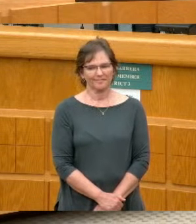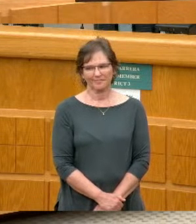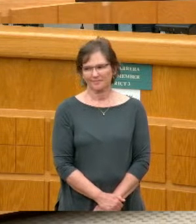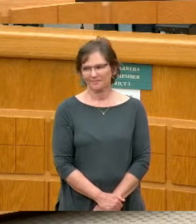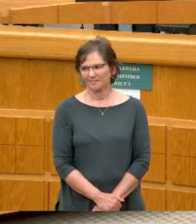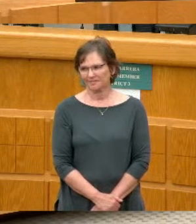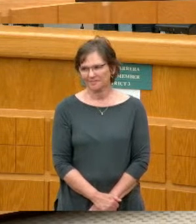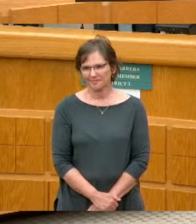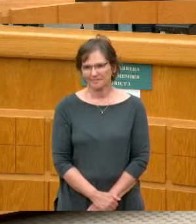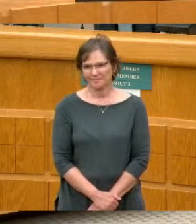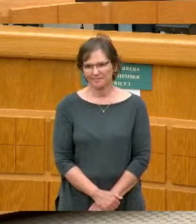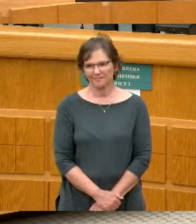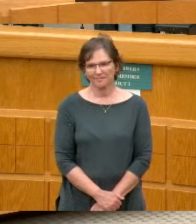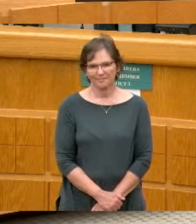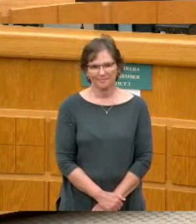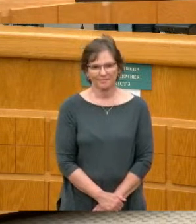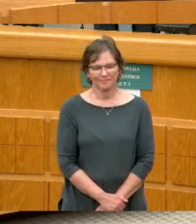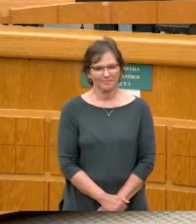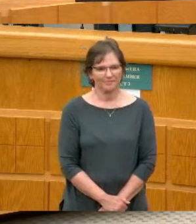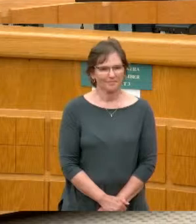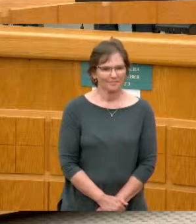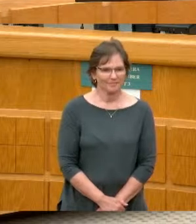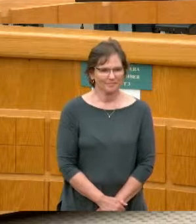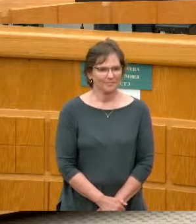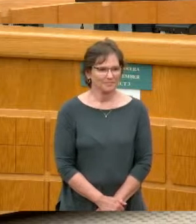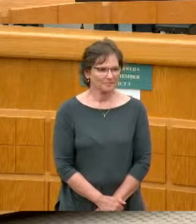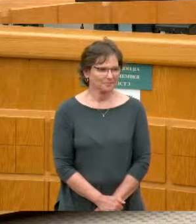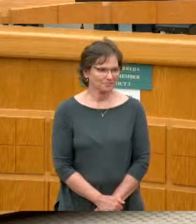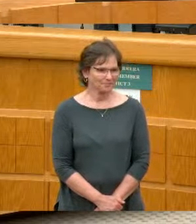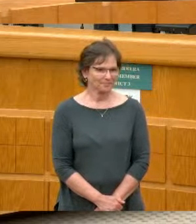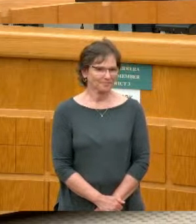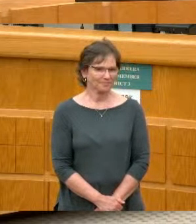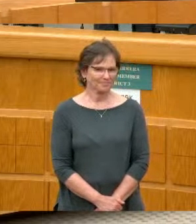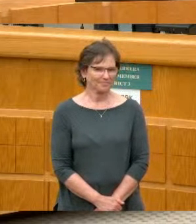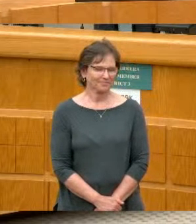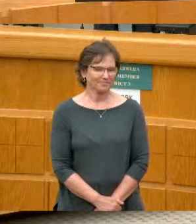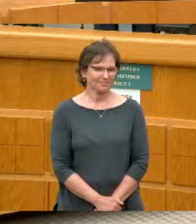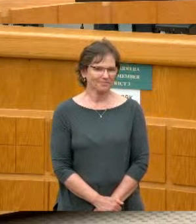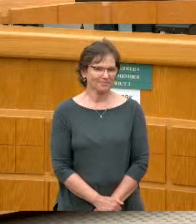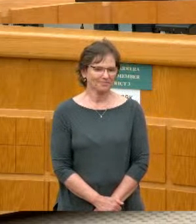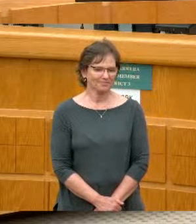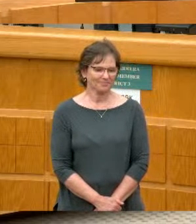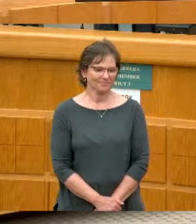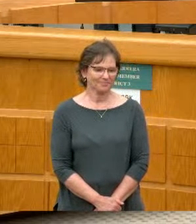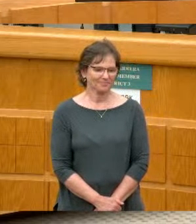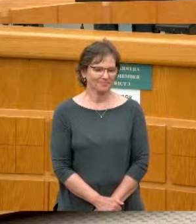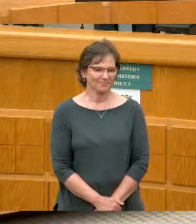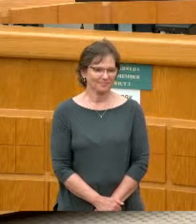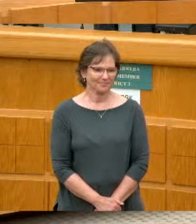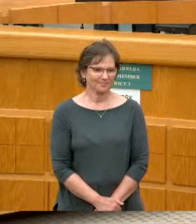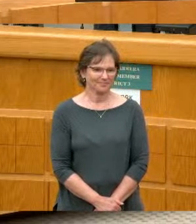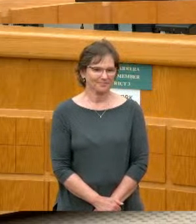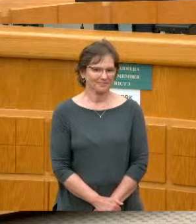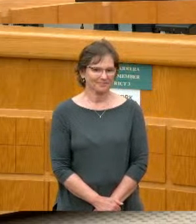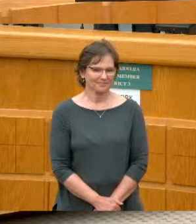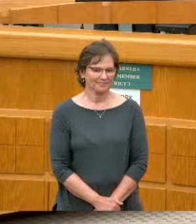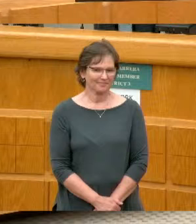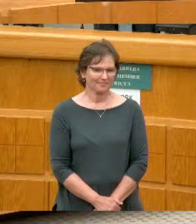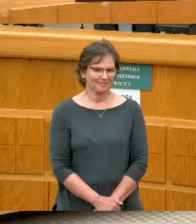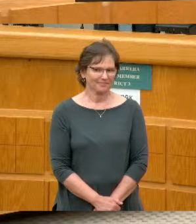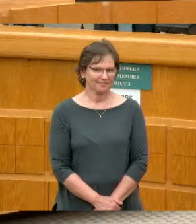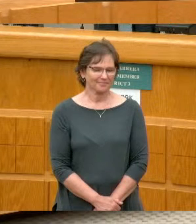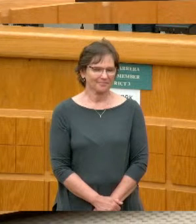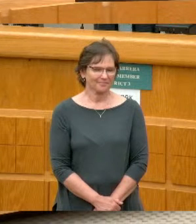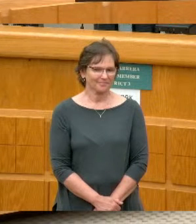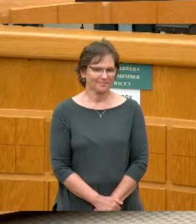con familiares directos. Considere actividades virtuales con otros miembros de su familia no directa. Entregue comida a sus seres queridos fuera de su casa antes